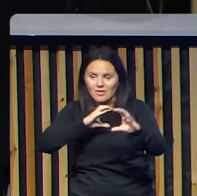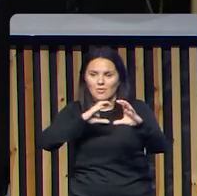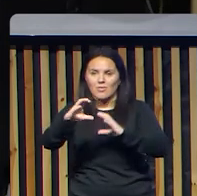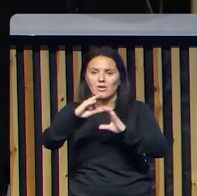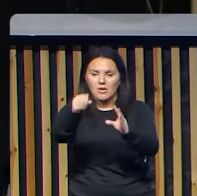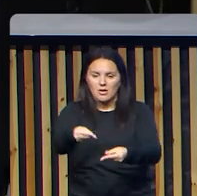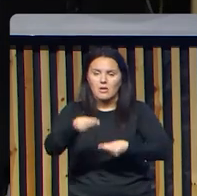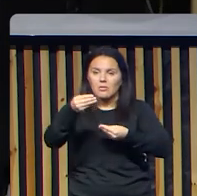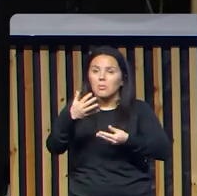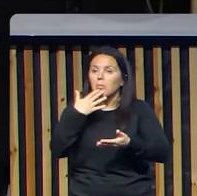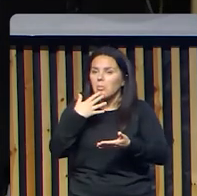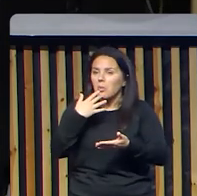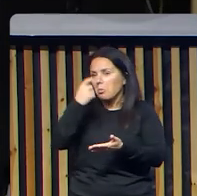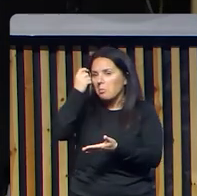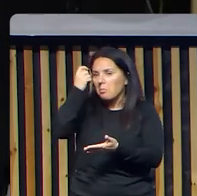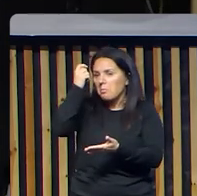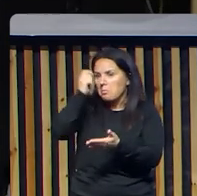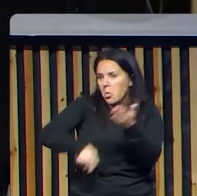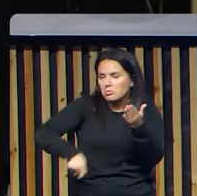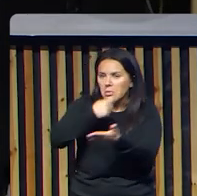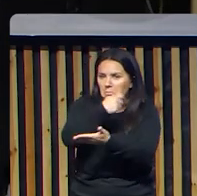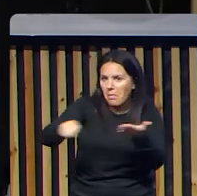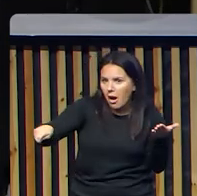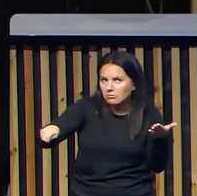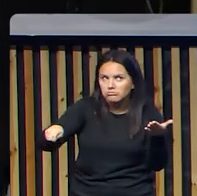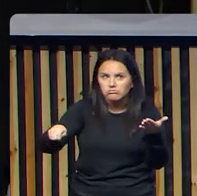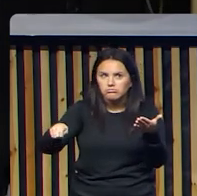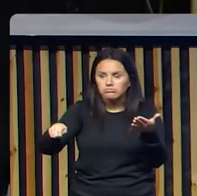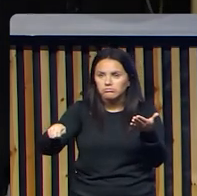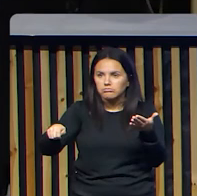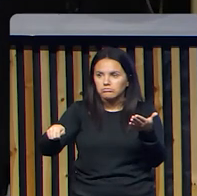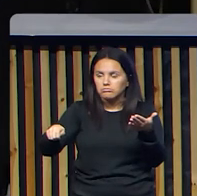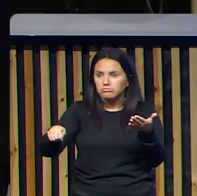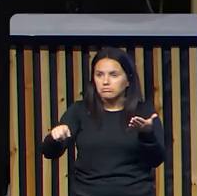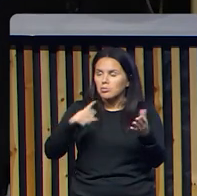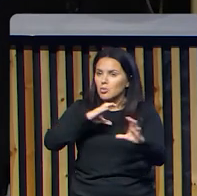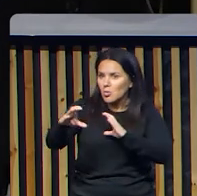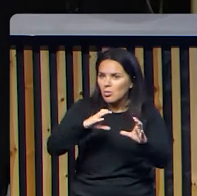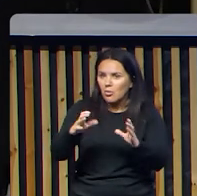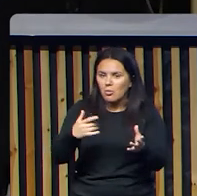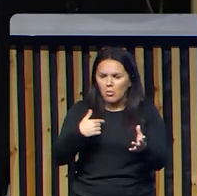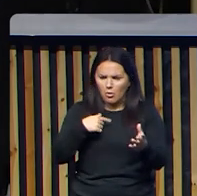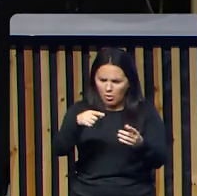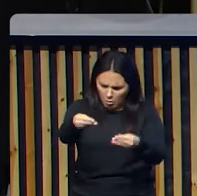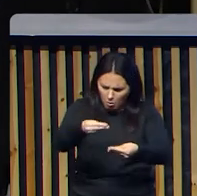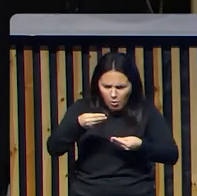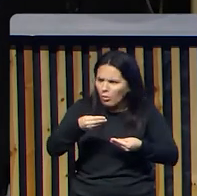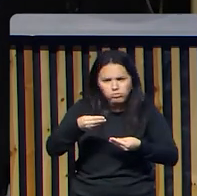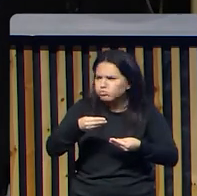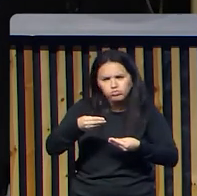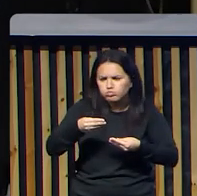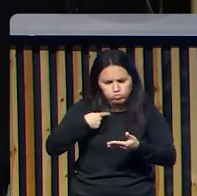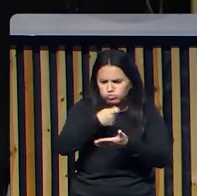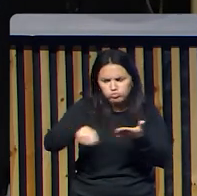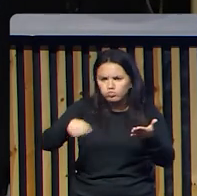pues pagar la multa usar esa comunicación Pues no yo no estoy de acuerdo con esto que usted me está diciendo que